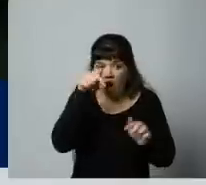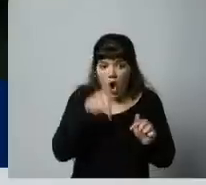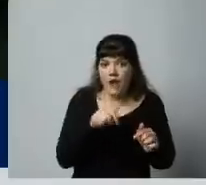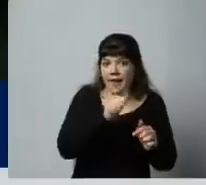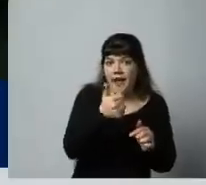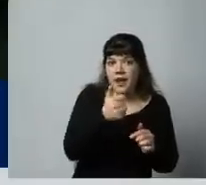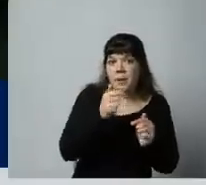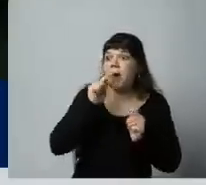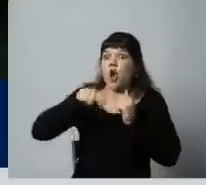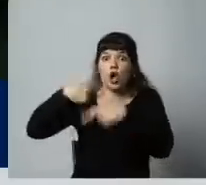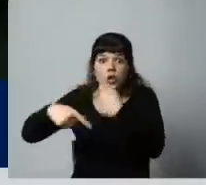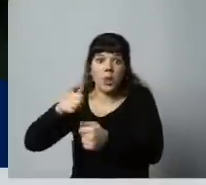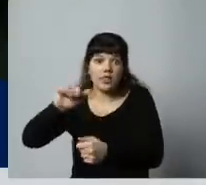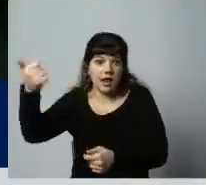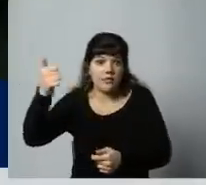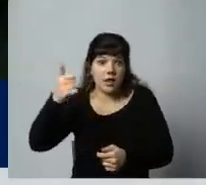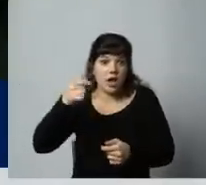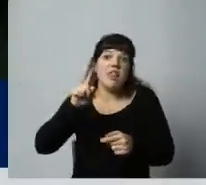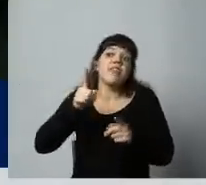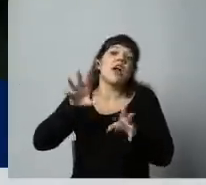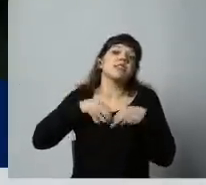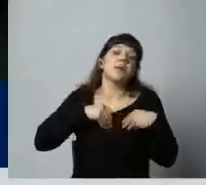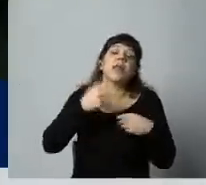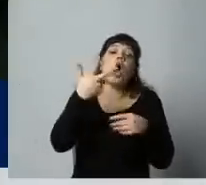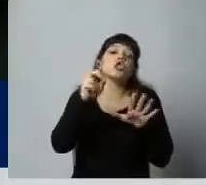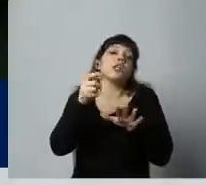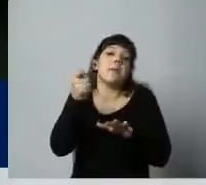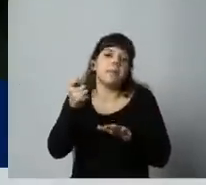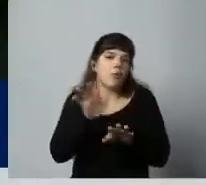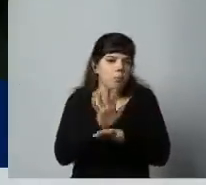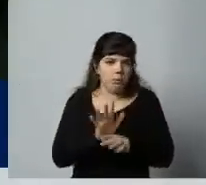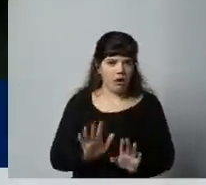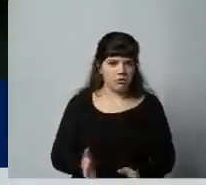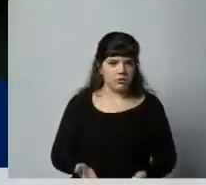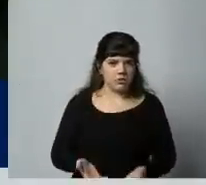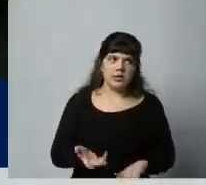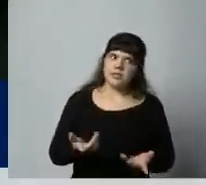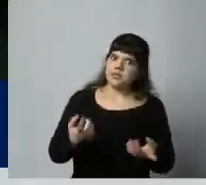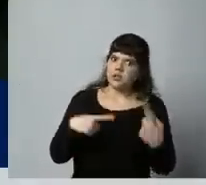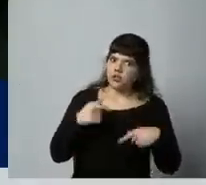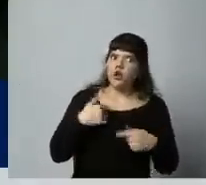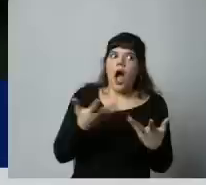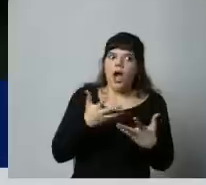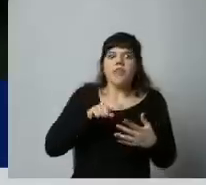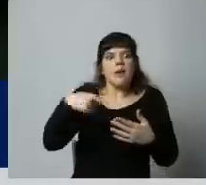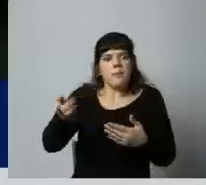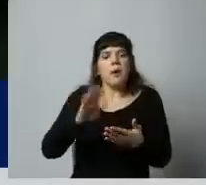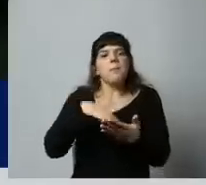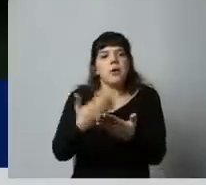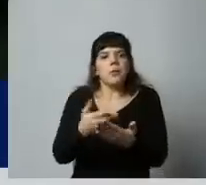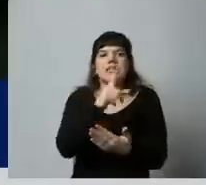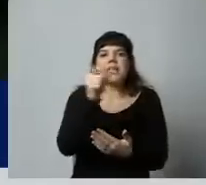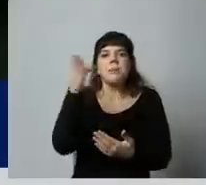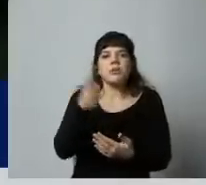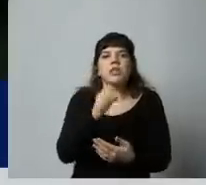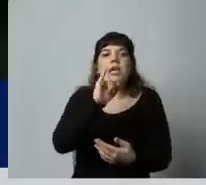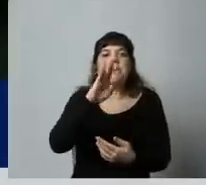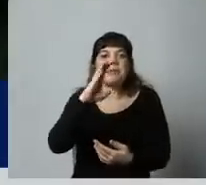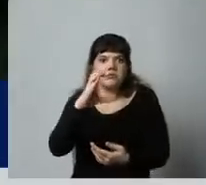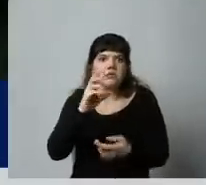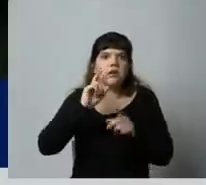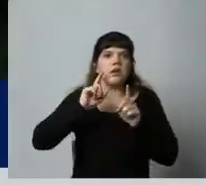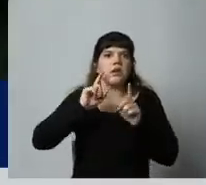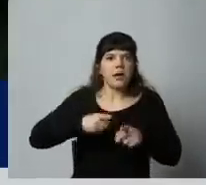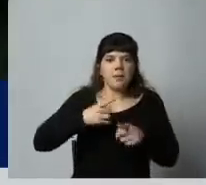para seguir trabajando tenés que aceptar trabajar por 80 después propusimos el 100% del ipc después planteamos la la necesidad de